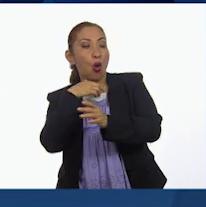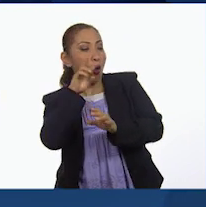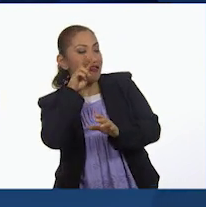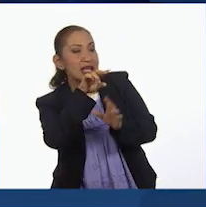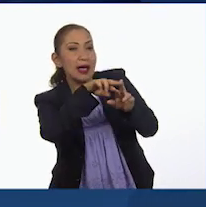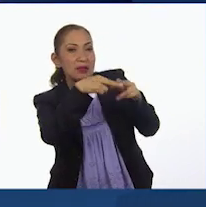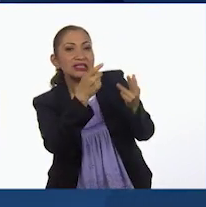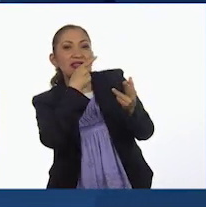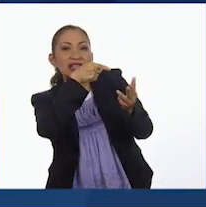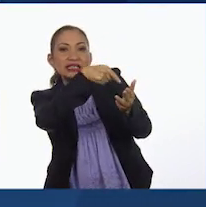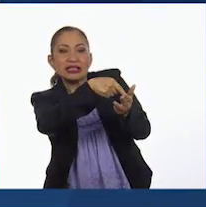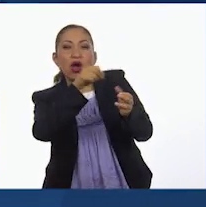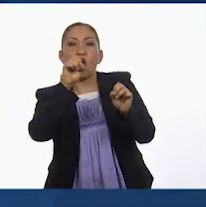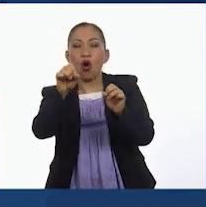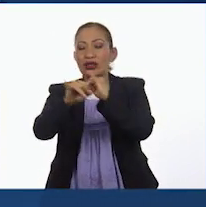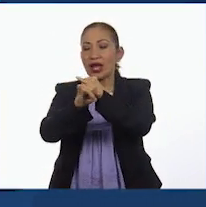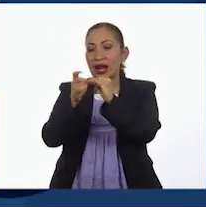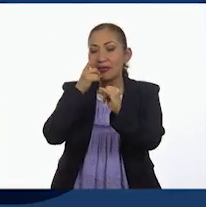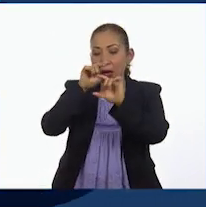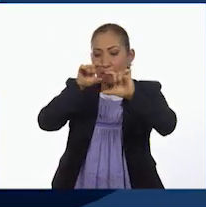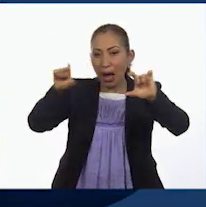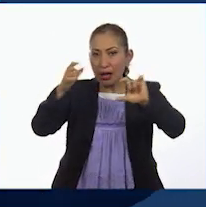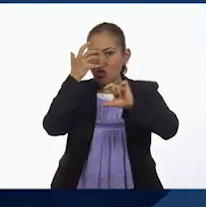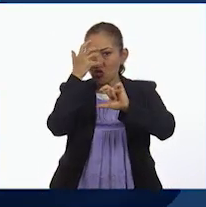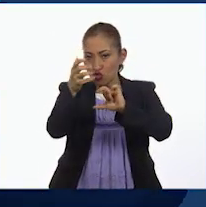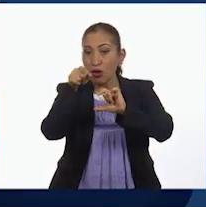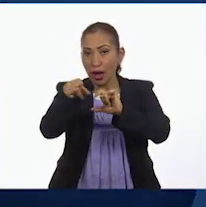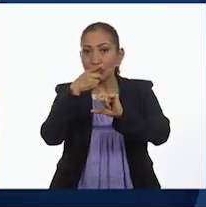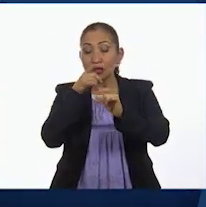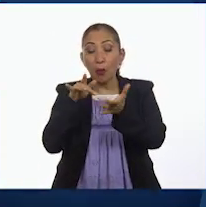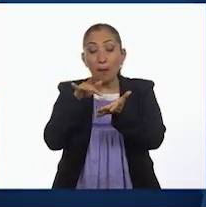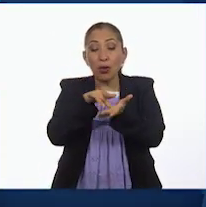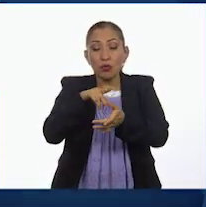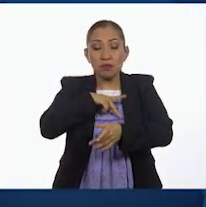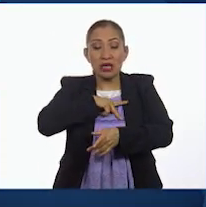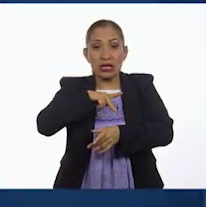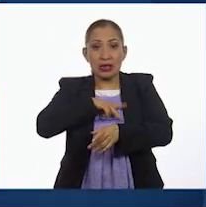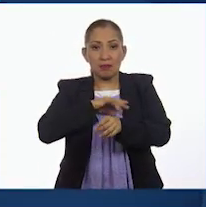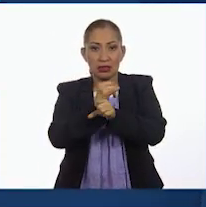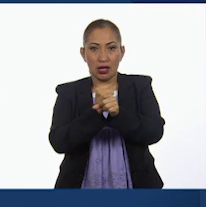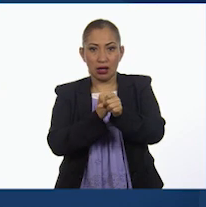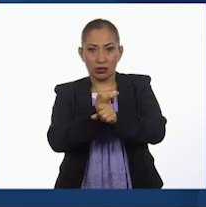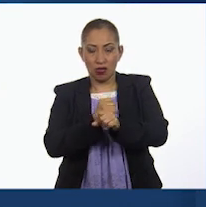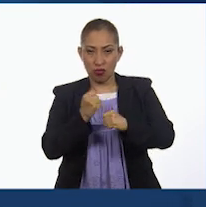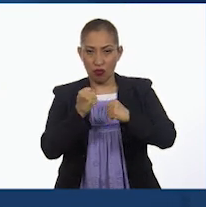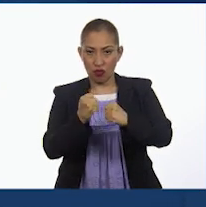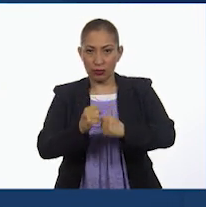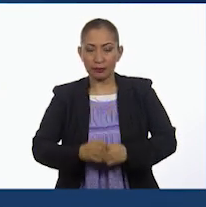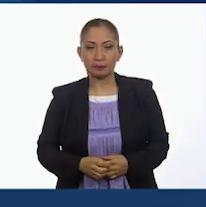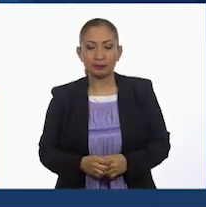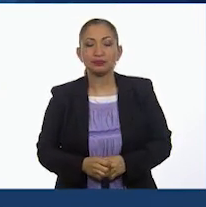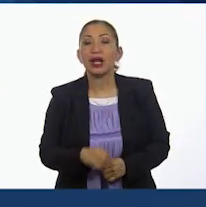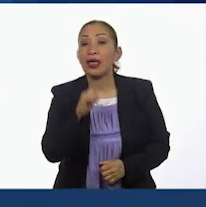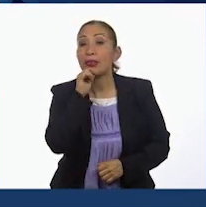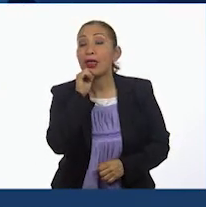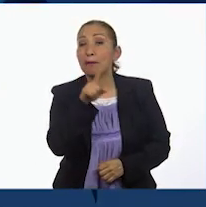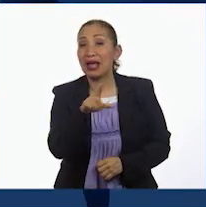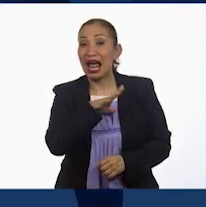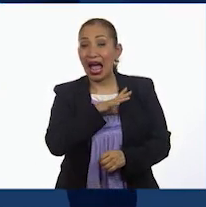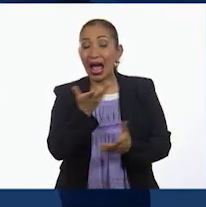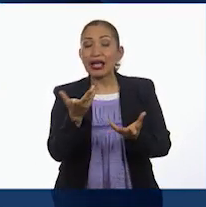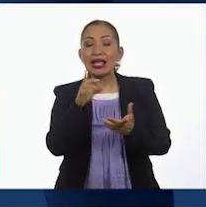investigaciones sobre nuestra localidad y que también le den veracidad y soporte a nuestro reportaje. Y también debe indicar los